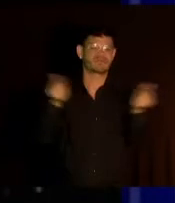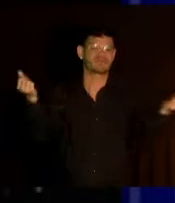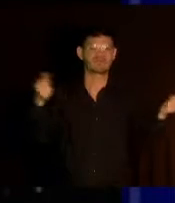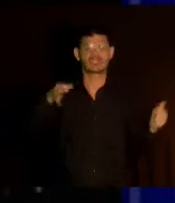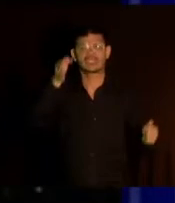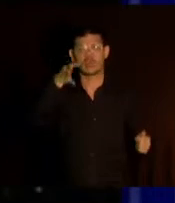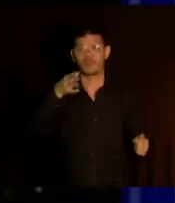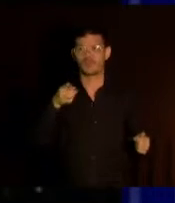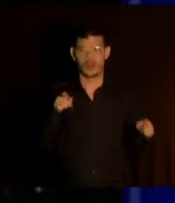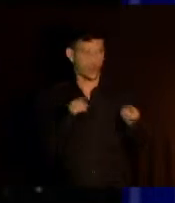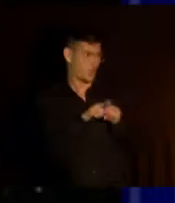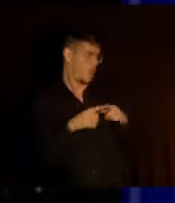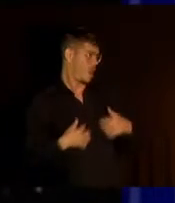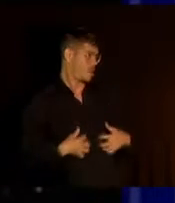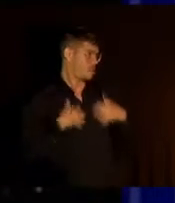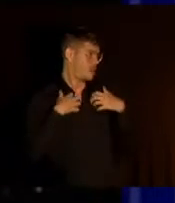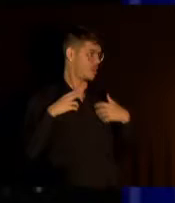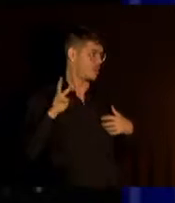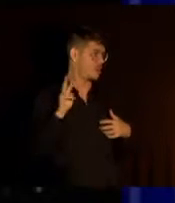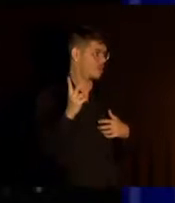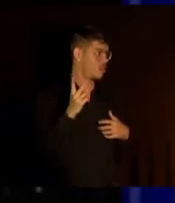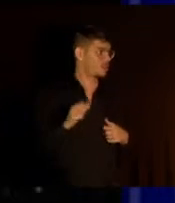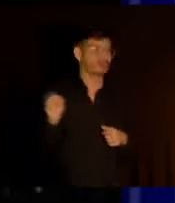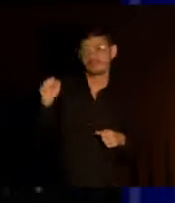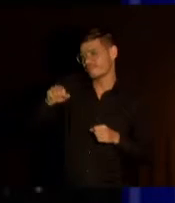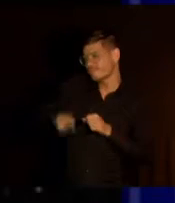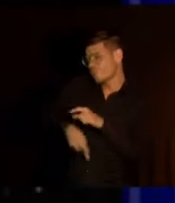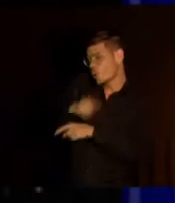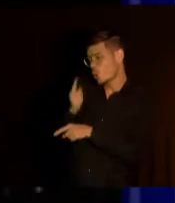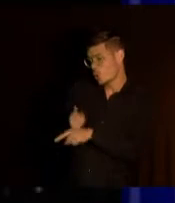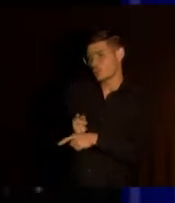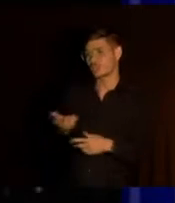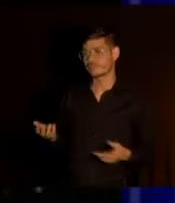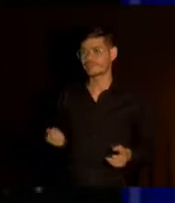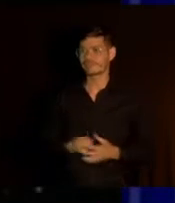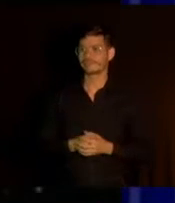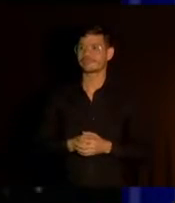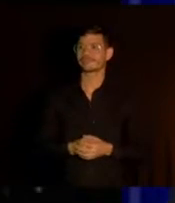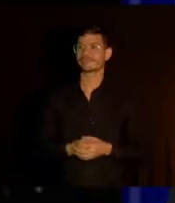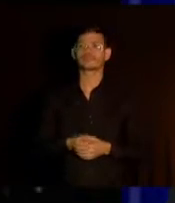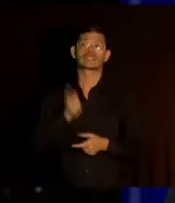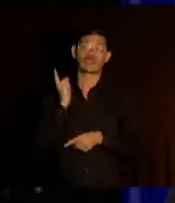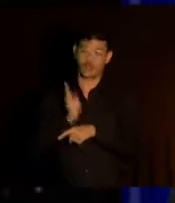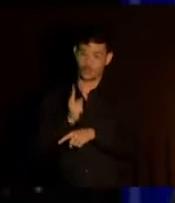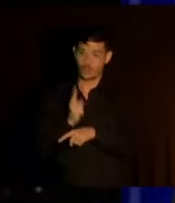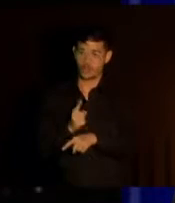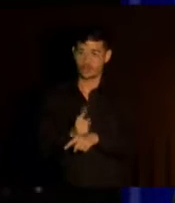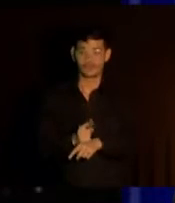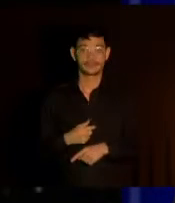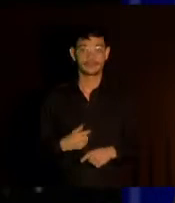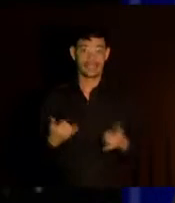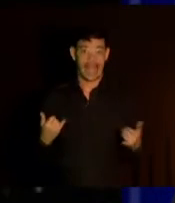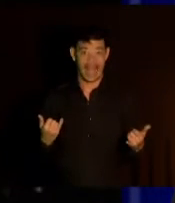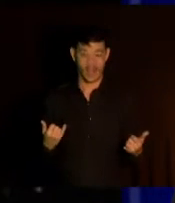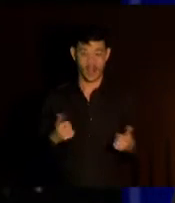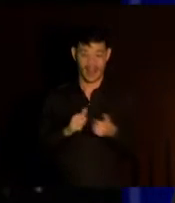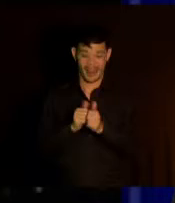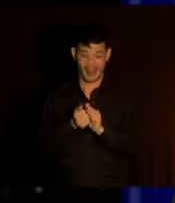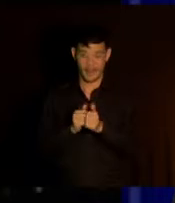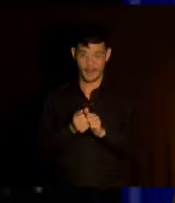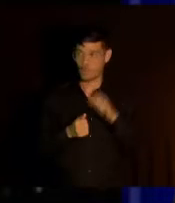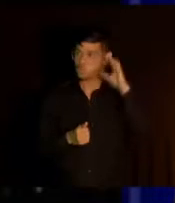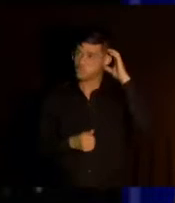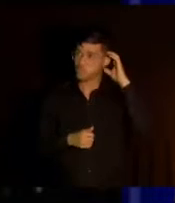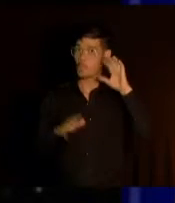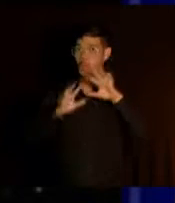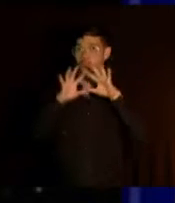Miedo a la evolución. Sí, correcto. Solamente... Sí, a que se acabe lo conocido. Correcto. En 10 deportes, actualmente